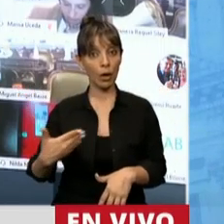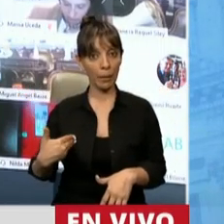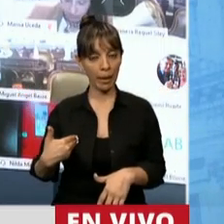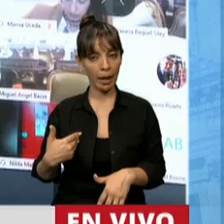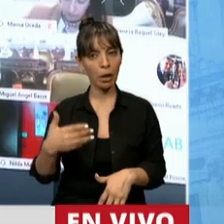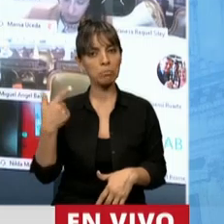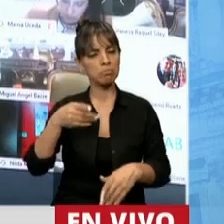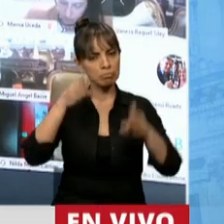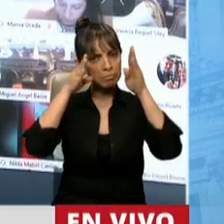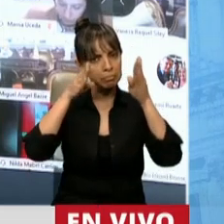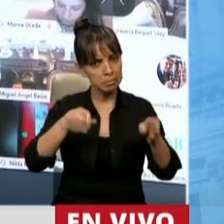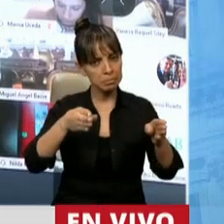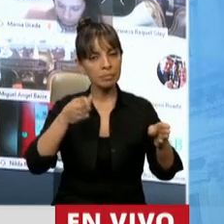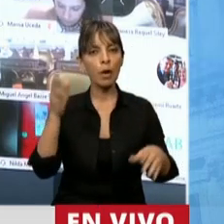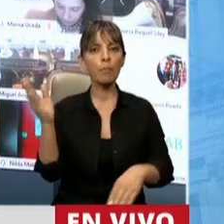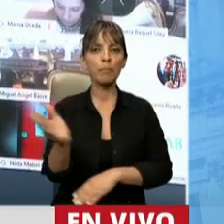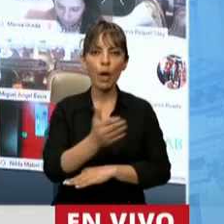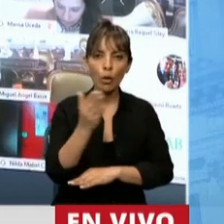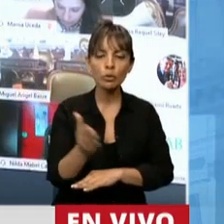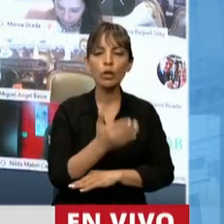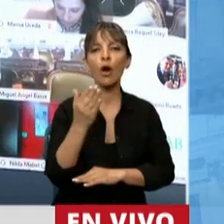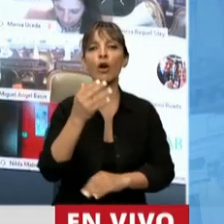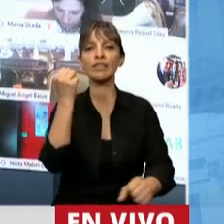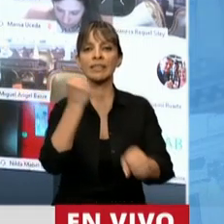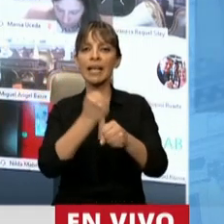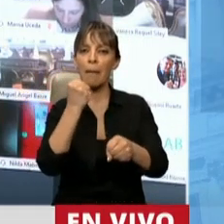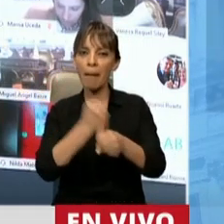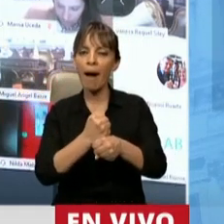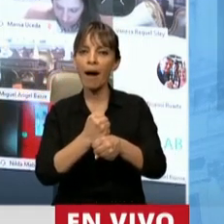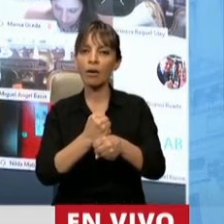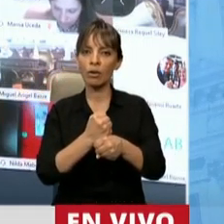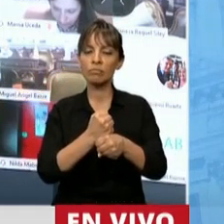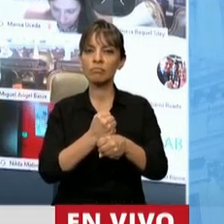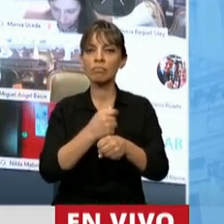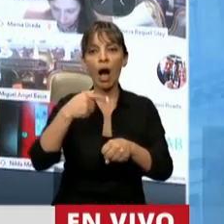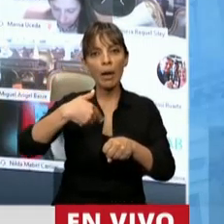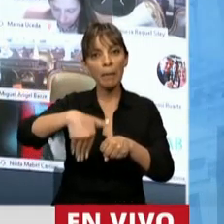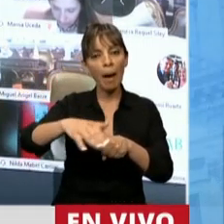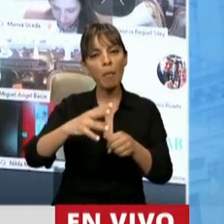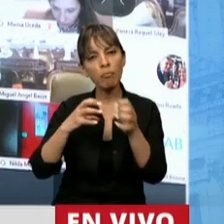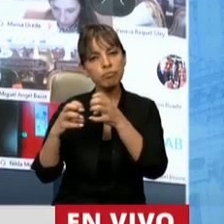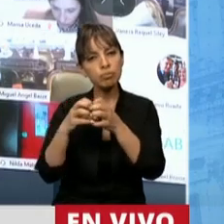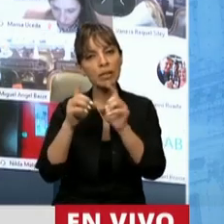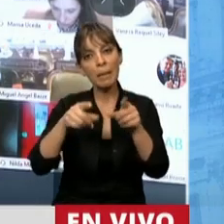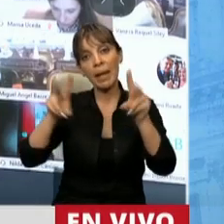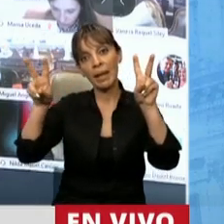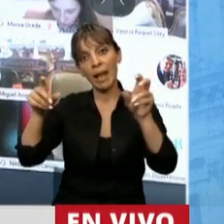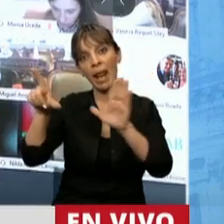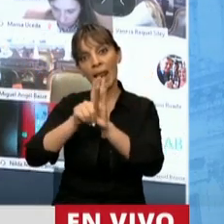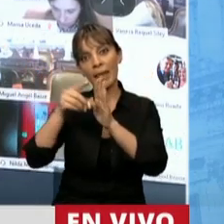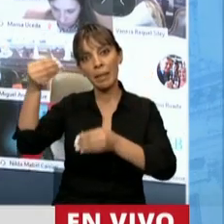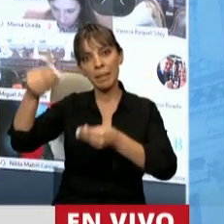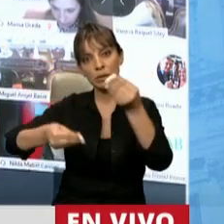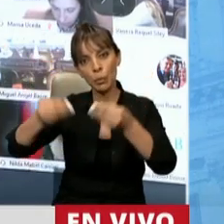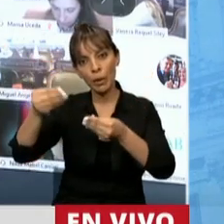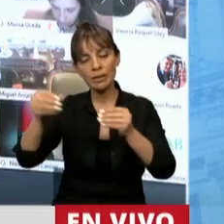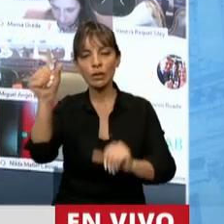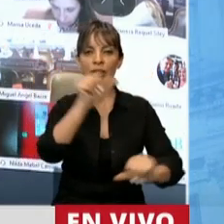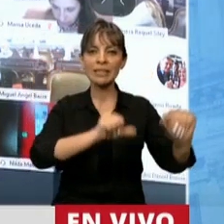que ha apostado a la producción, al trabajo, que vamos a discutir en el presupuesto